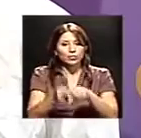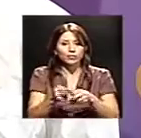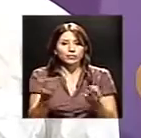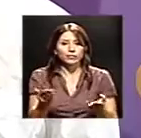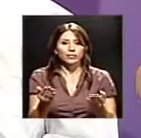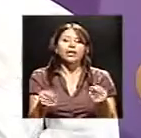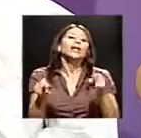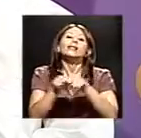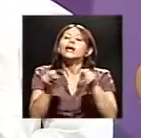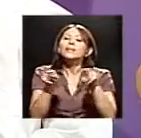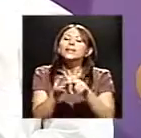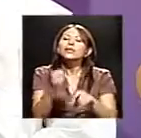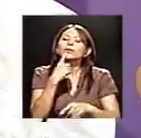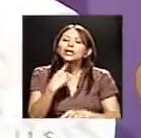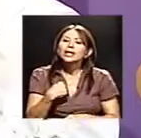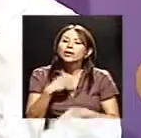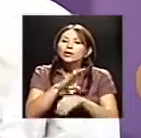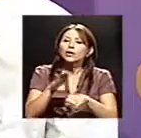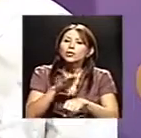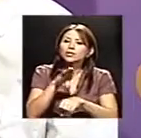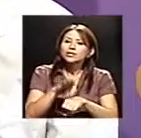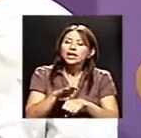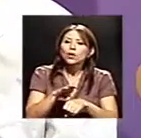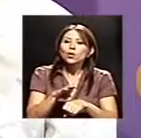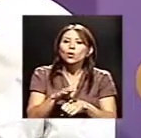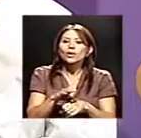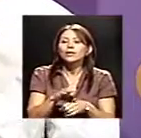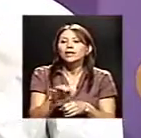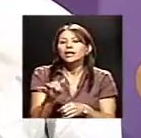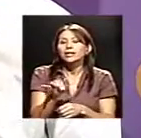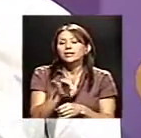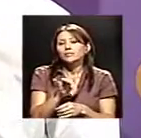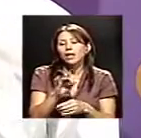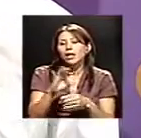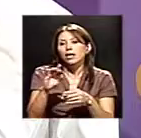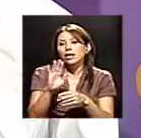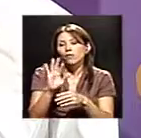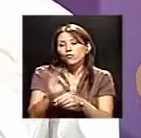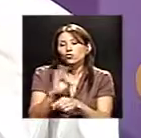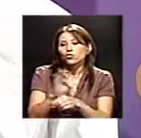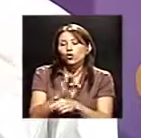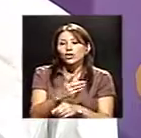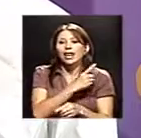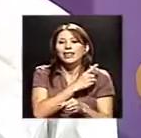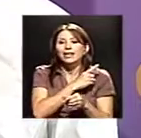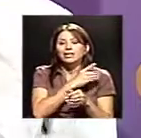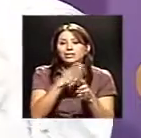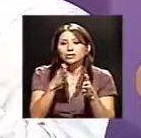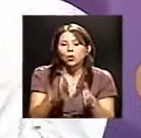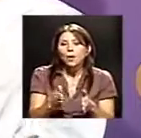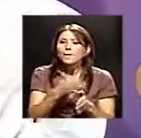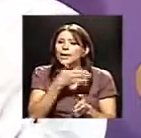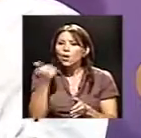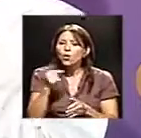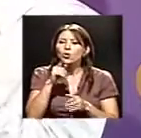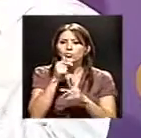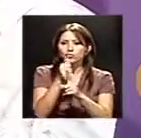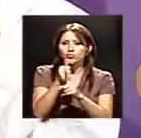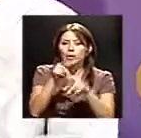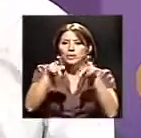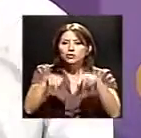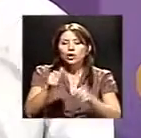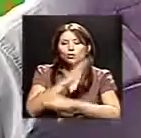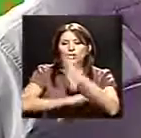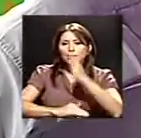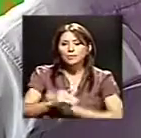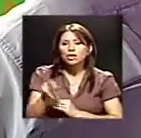saber es que el Consejo se vería mejor en la función de la dirección por una persona con discapacidad. ¿Qué opina usted al respecto? ¿Sería lo